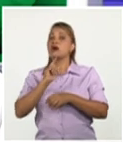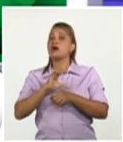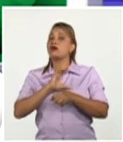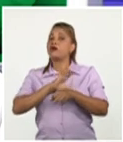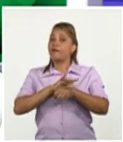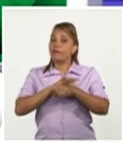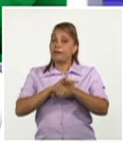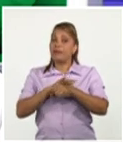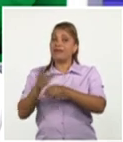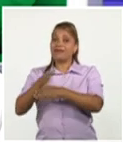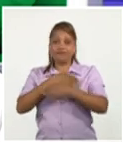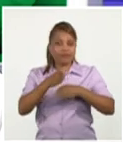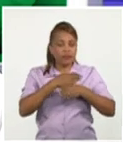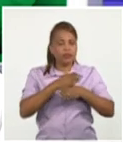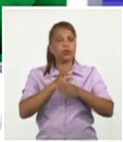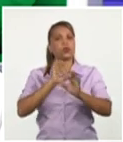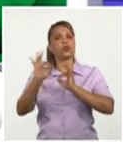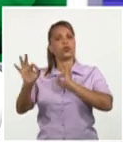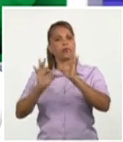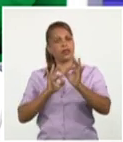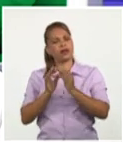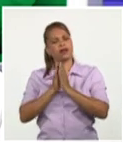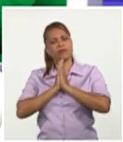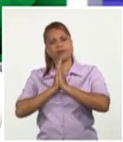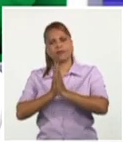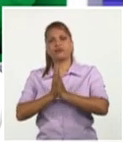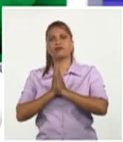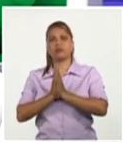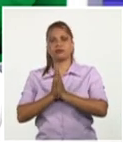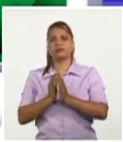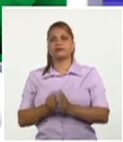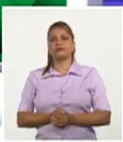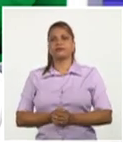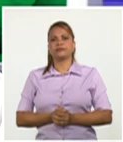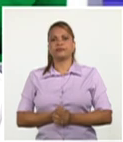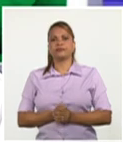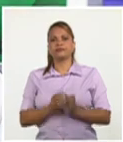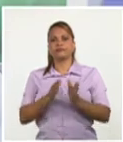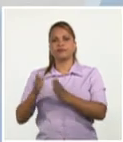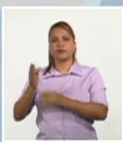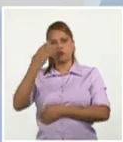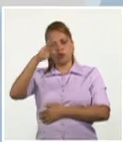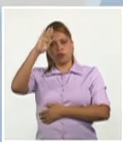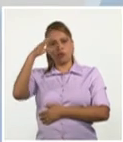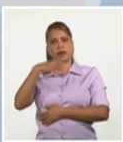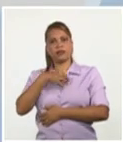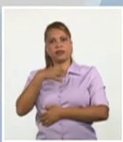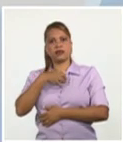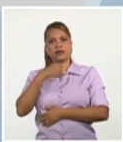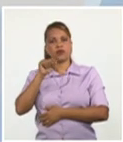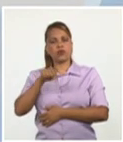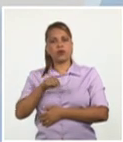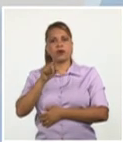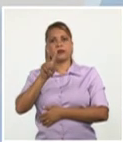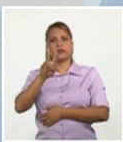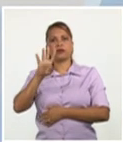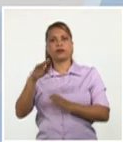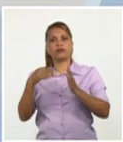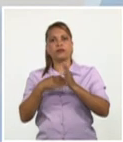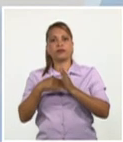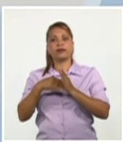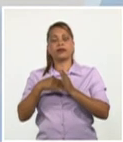para evitar que adquiera la enfermedad. Cuba amanece con 24.039 pacientes